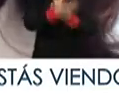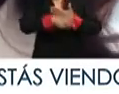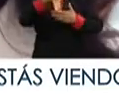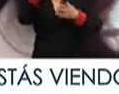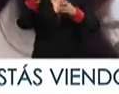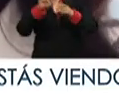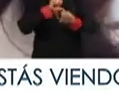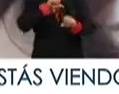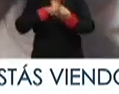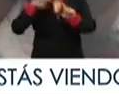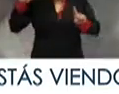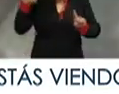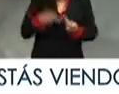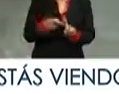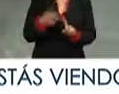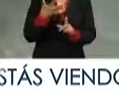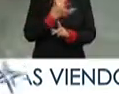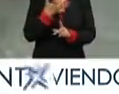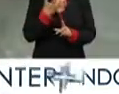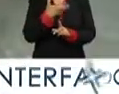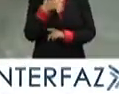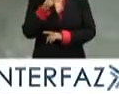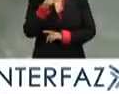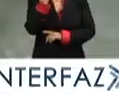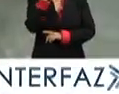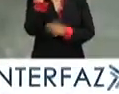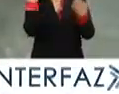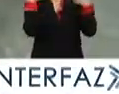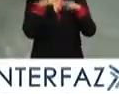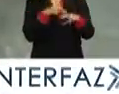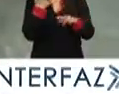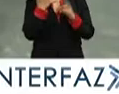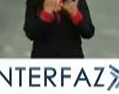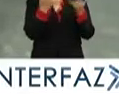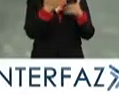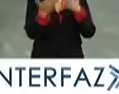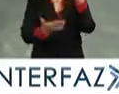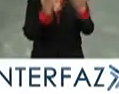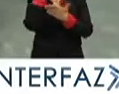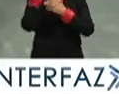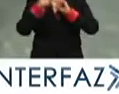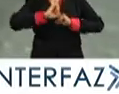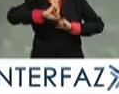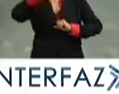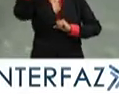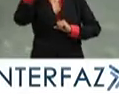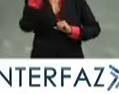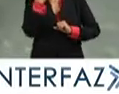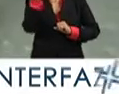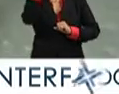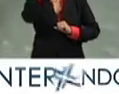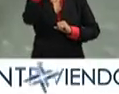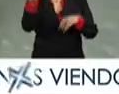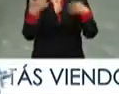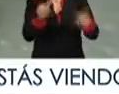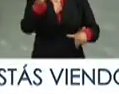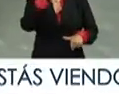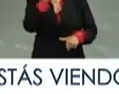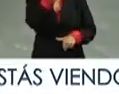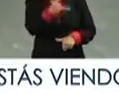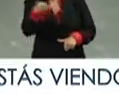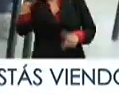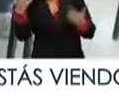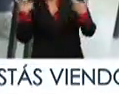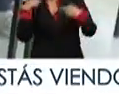programas especializados. Cuenta con docentes con una trayectoria increíble, preparados y que siempre